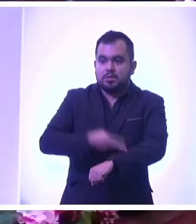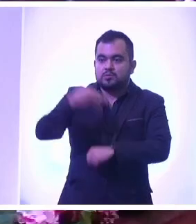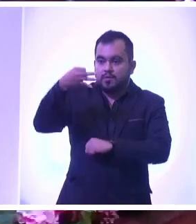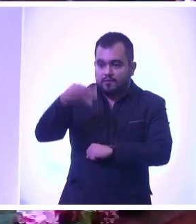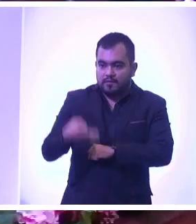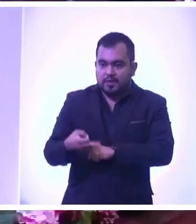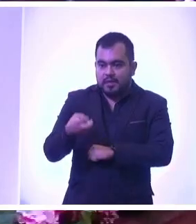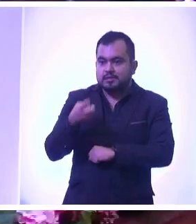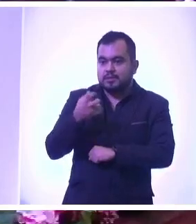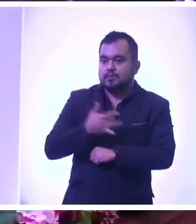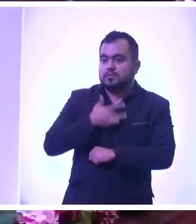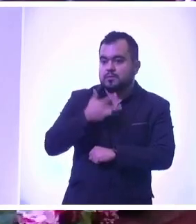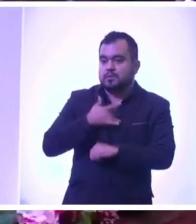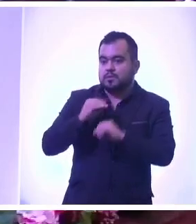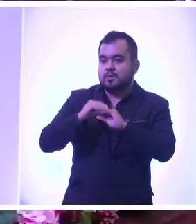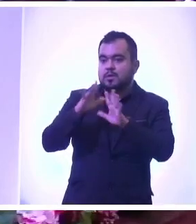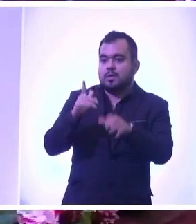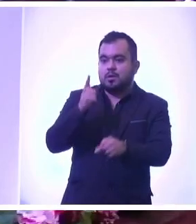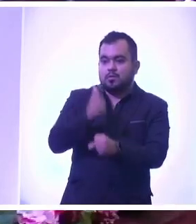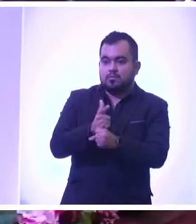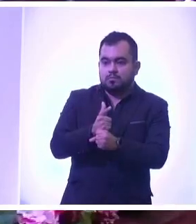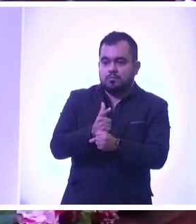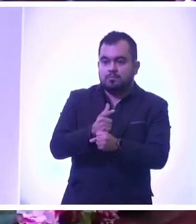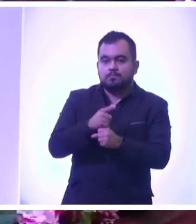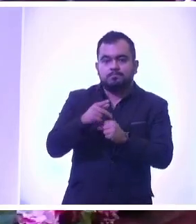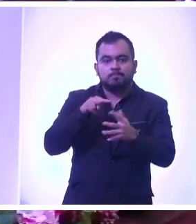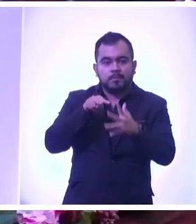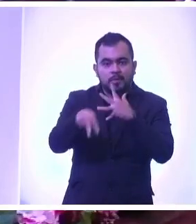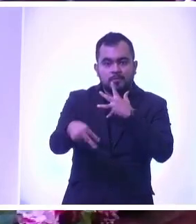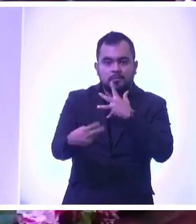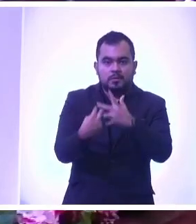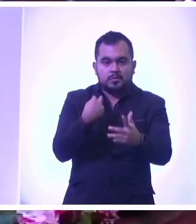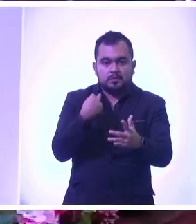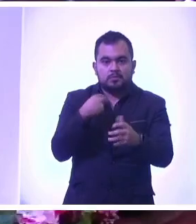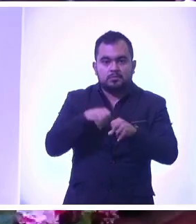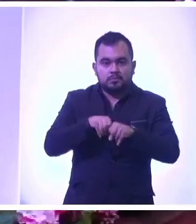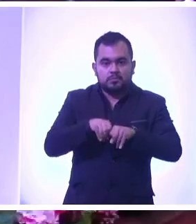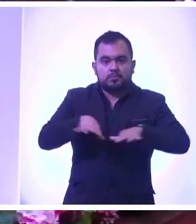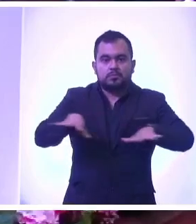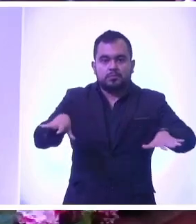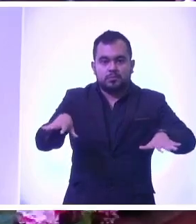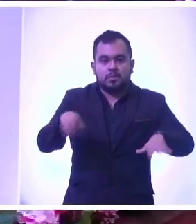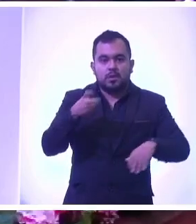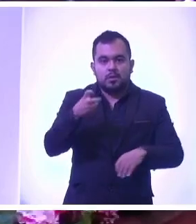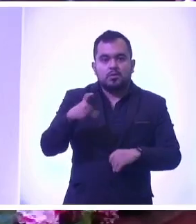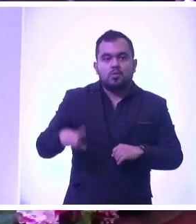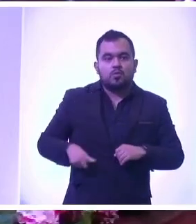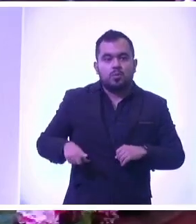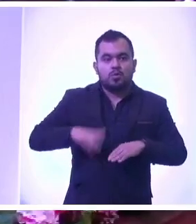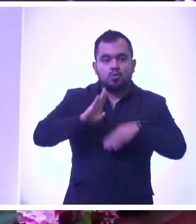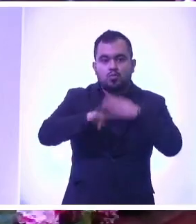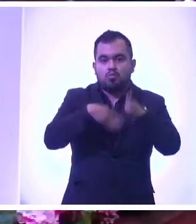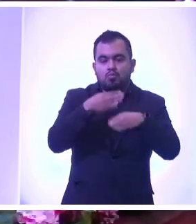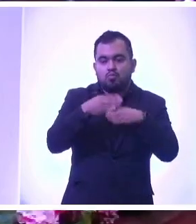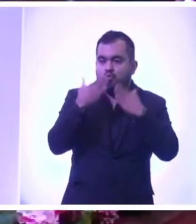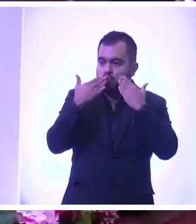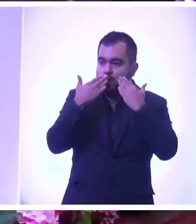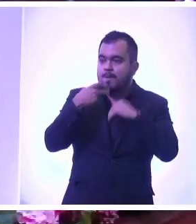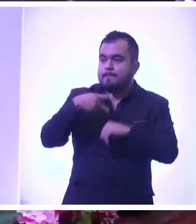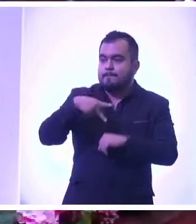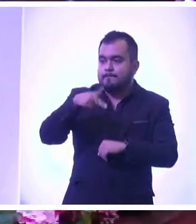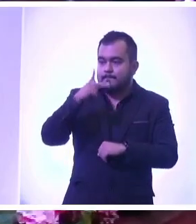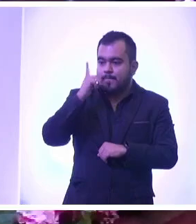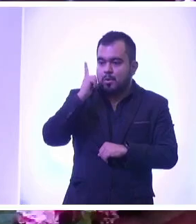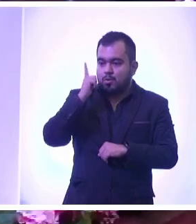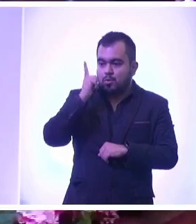eso evidentemente nos crea un nivel de transparencia inédito todavía nunca he visto un gobierno en el mundo que lo haga pero espero